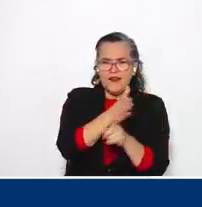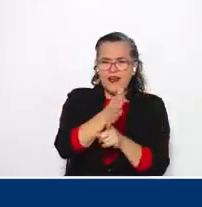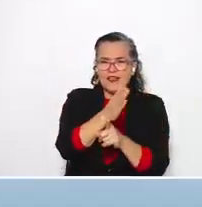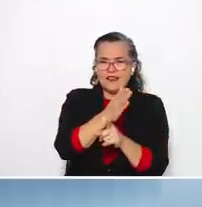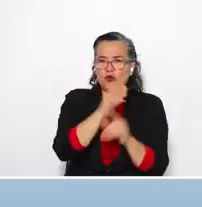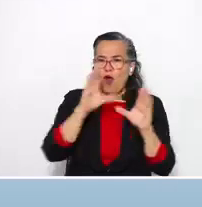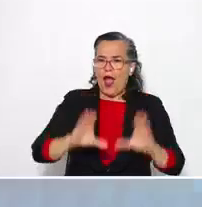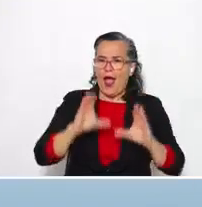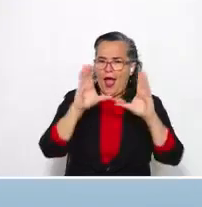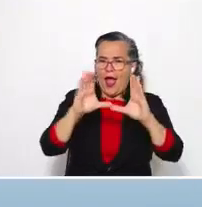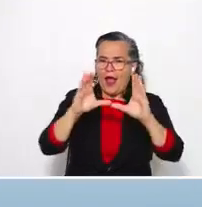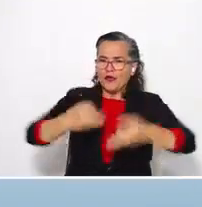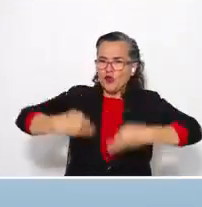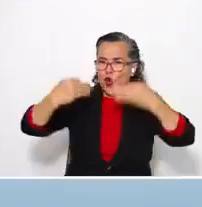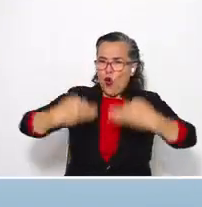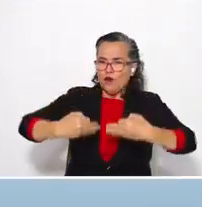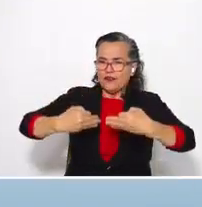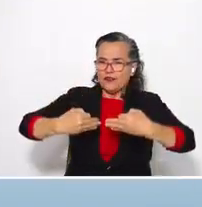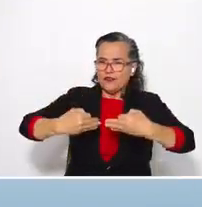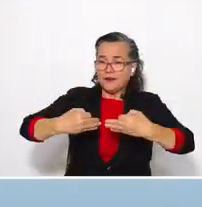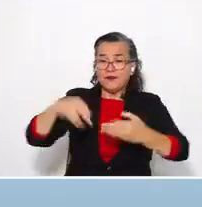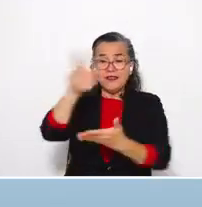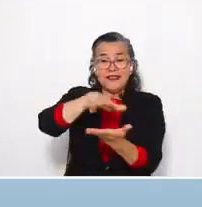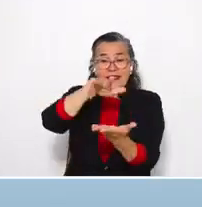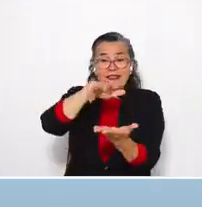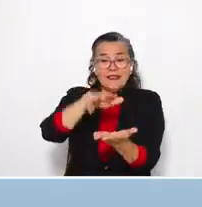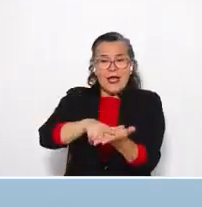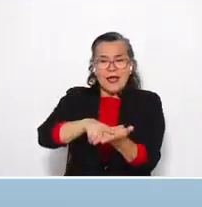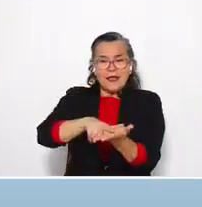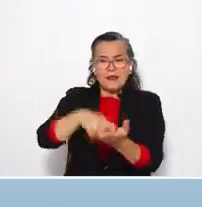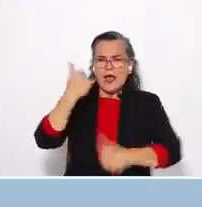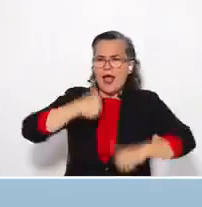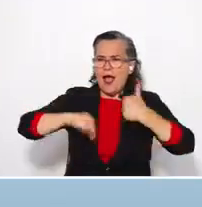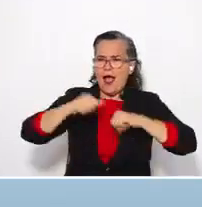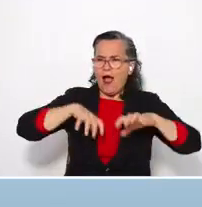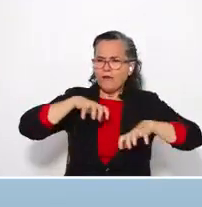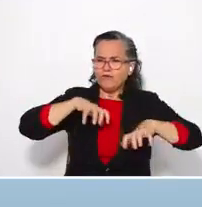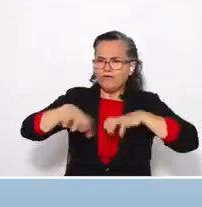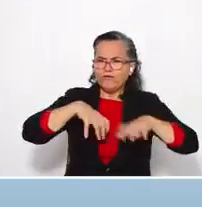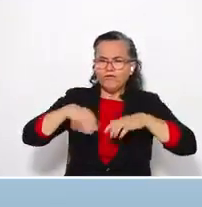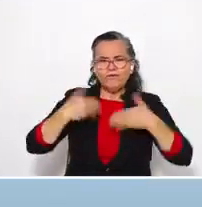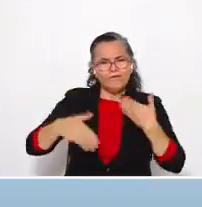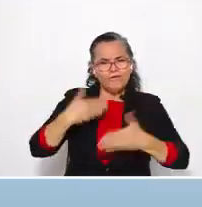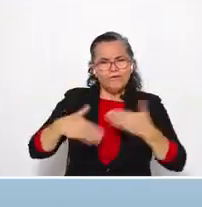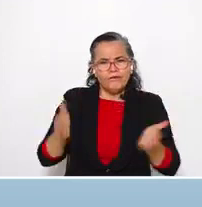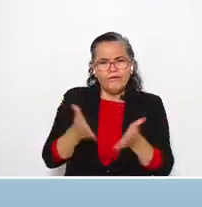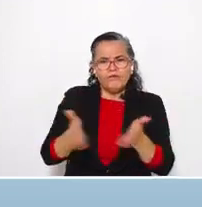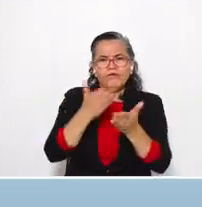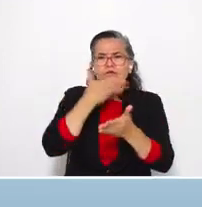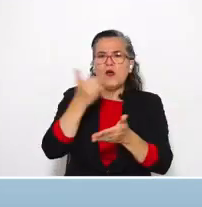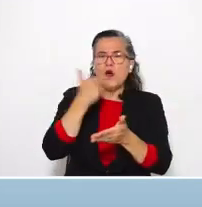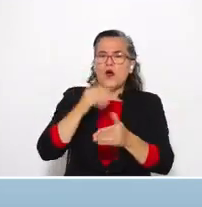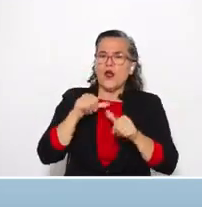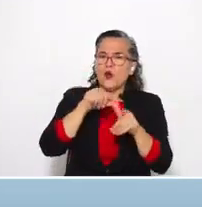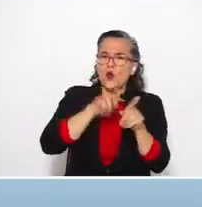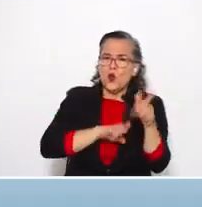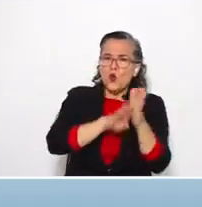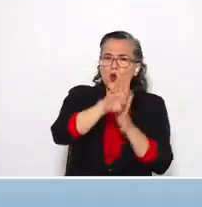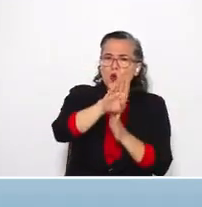oficial. SINAES es un actor decisivo en el mejoramiento continuo de la calidad de la educación